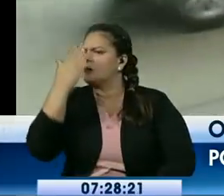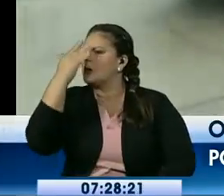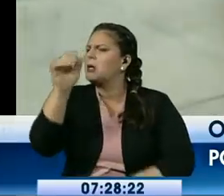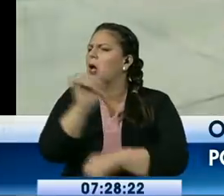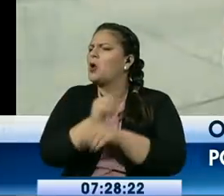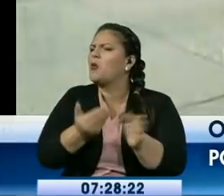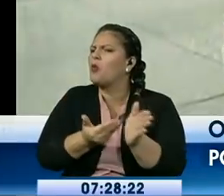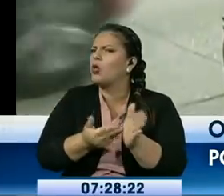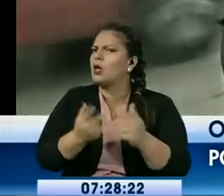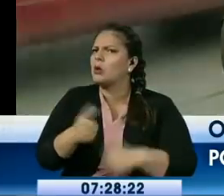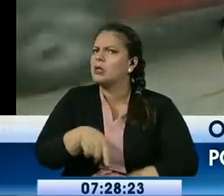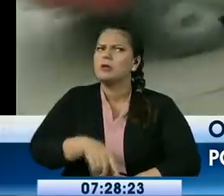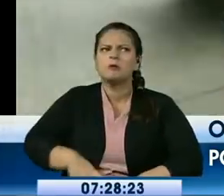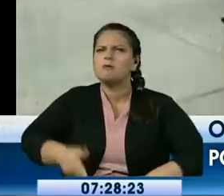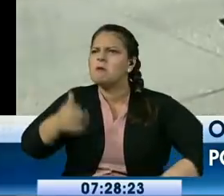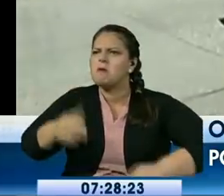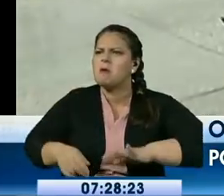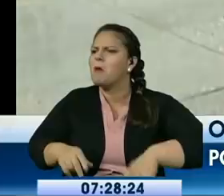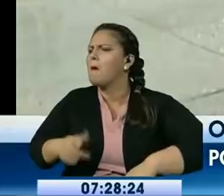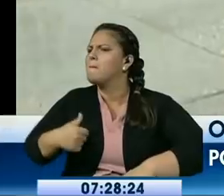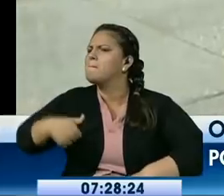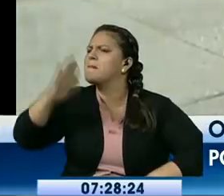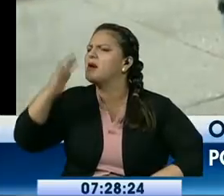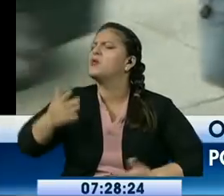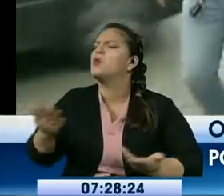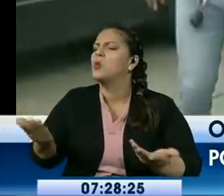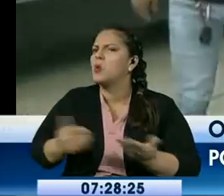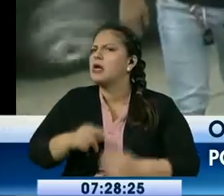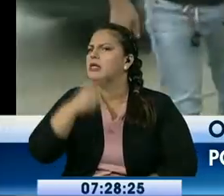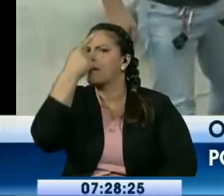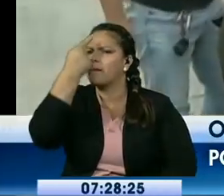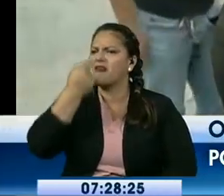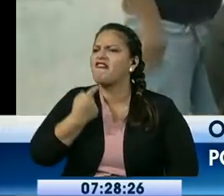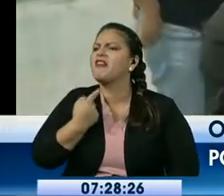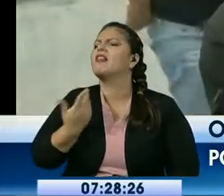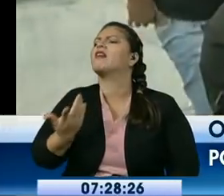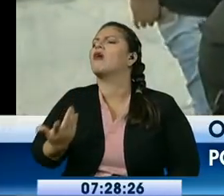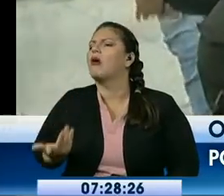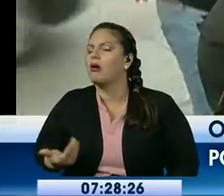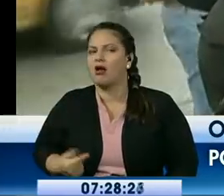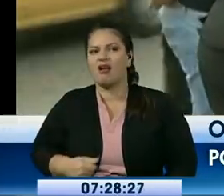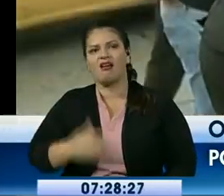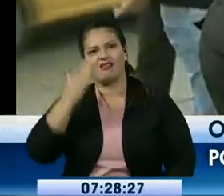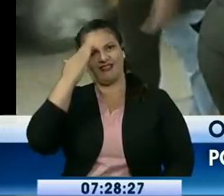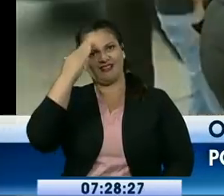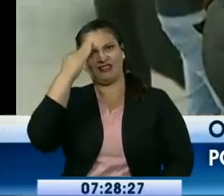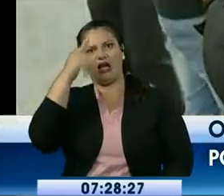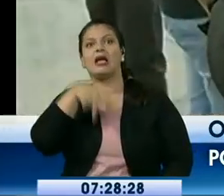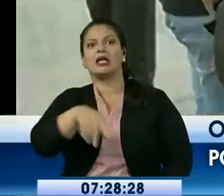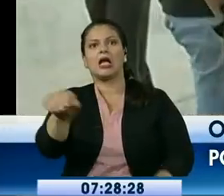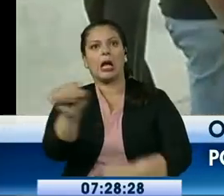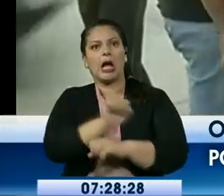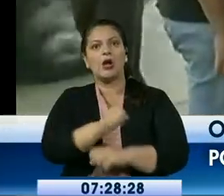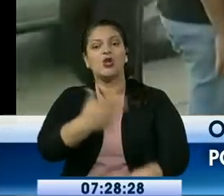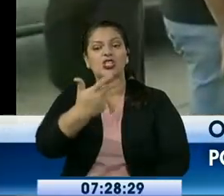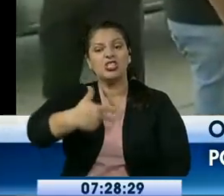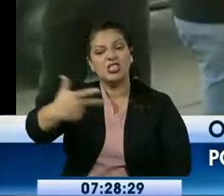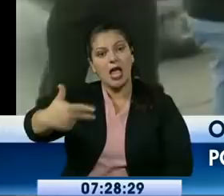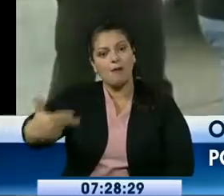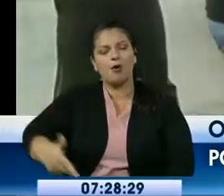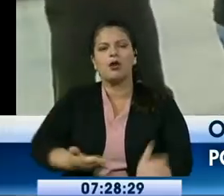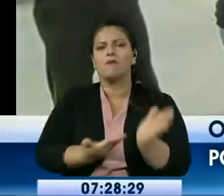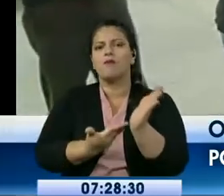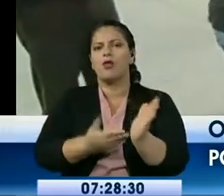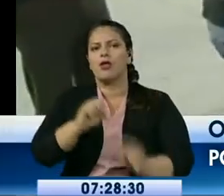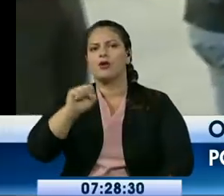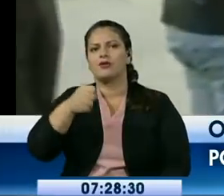Esa parte es cuestión de tránsito y ya viene el personal de ATM, citará o retirará el polarizado de acuerdo a su competencia.